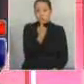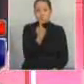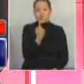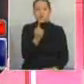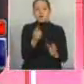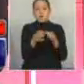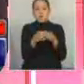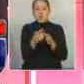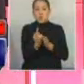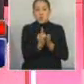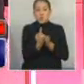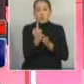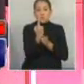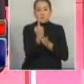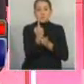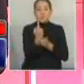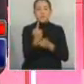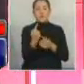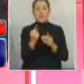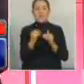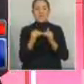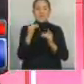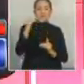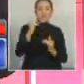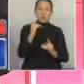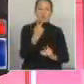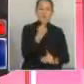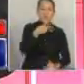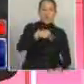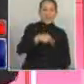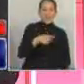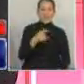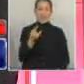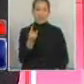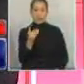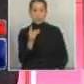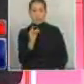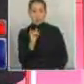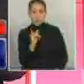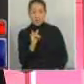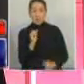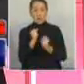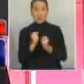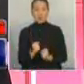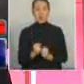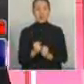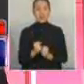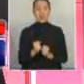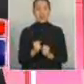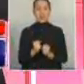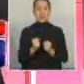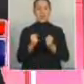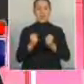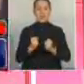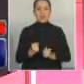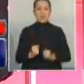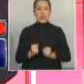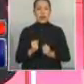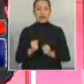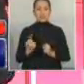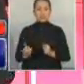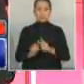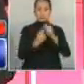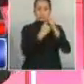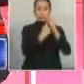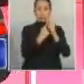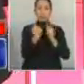esta diferencia de esta desproporcionalidad entre RN y la UDI se puede convertir en un predominio absoluto, porque es